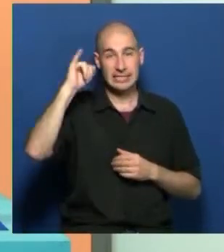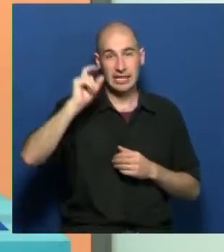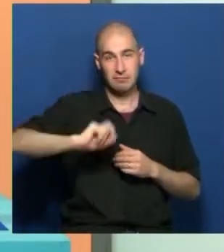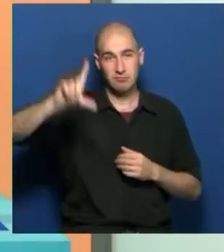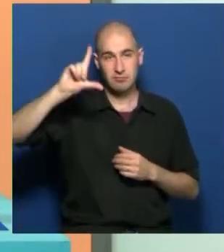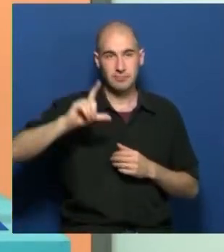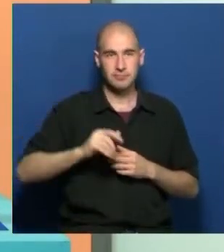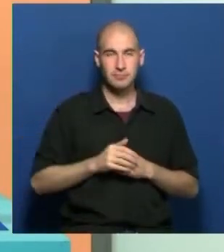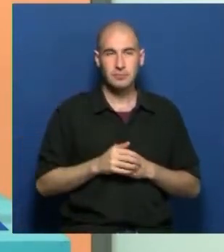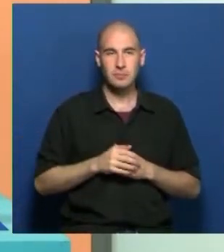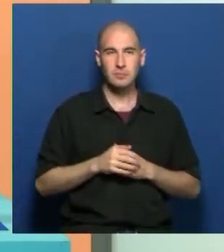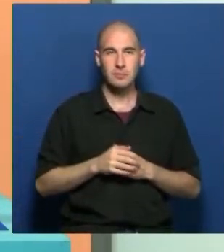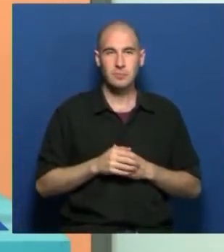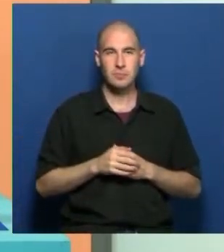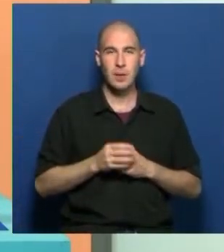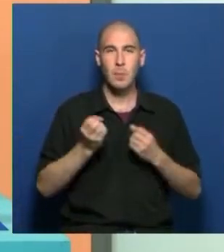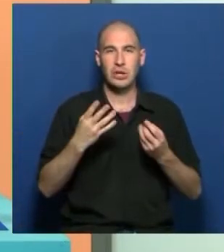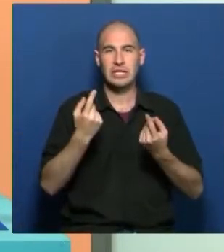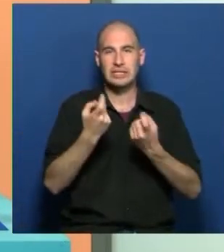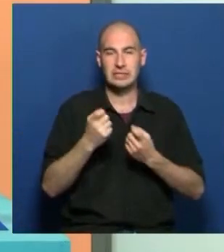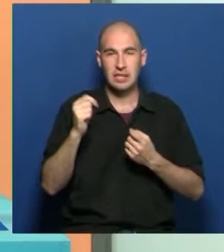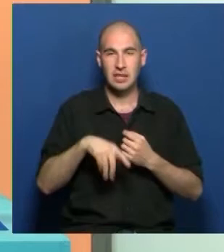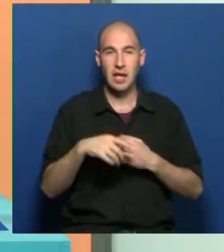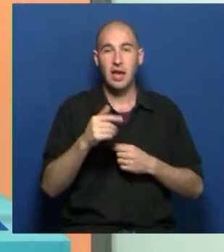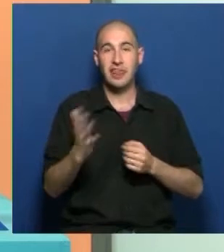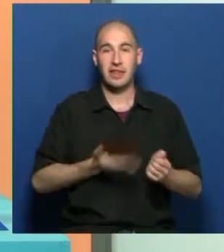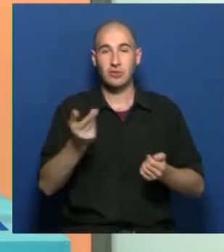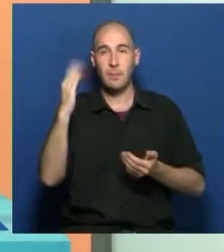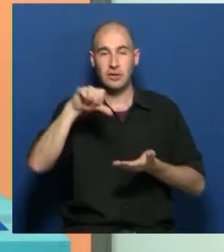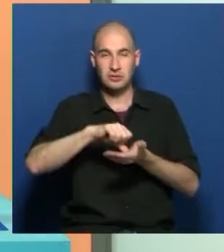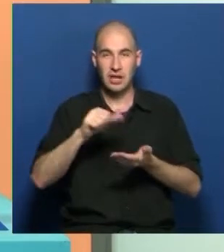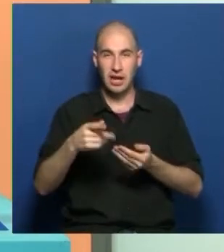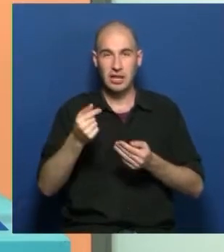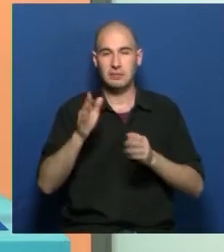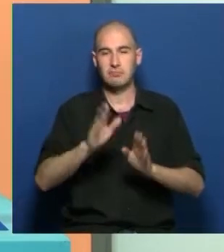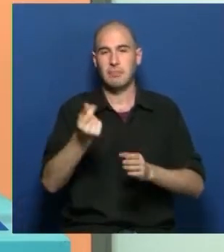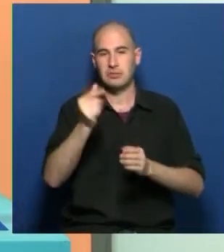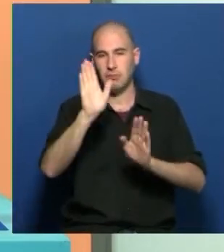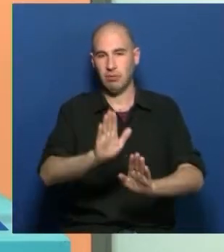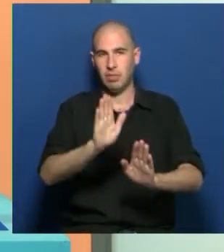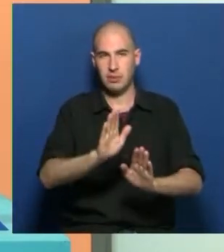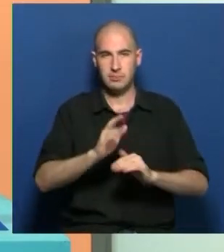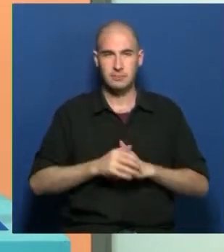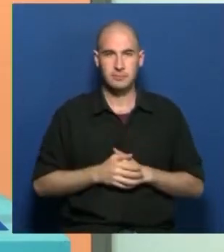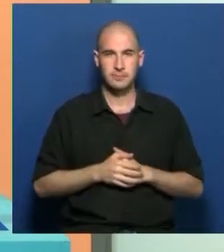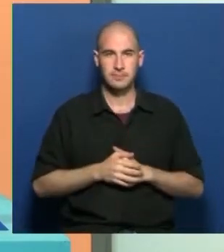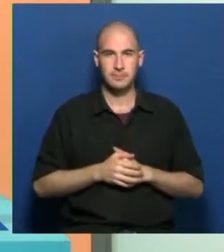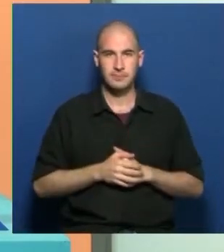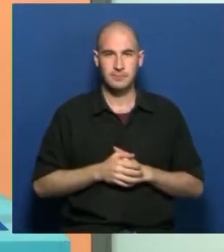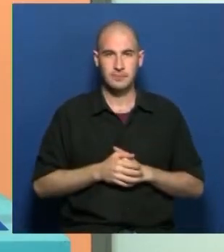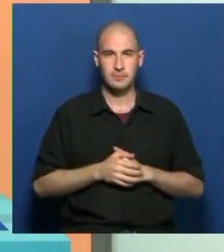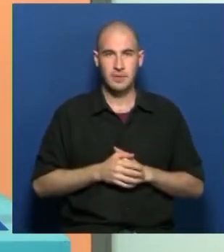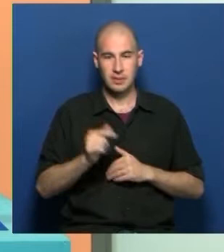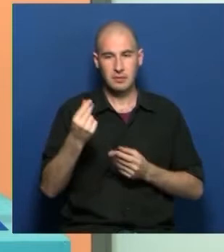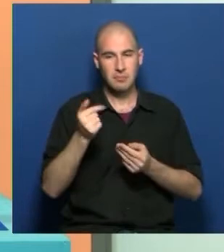subido, sobre todo por la necesidad que tuvo Sturzenegger de calmar un poquitito la inflación. Así que puede